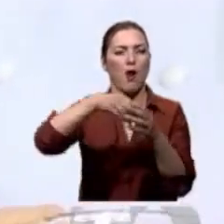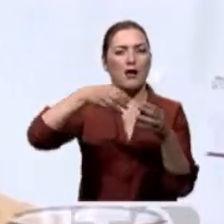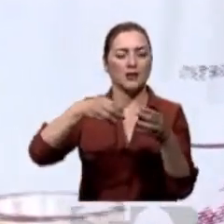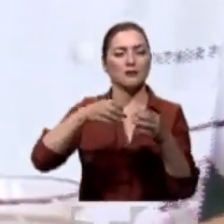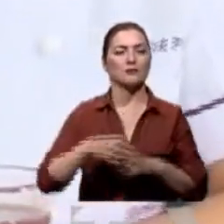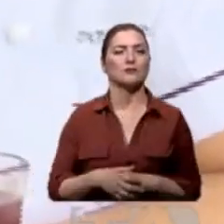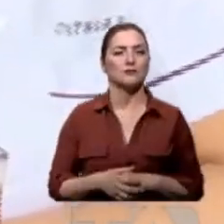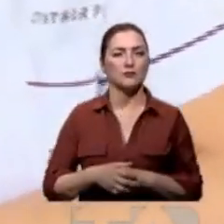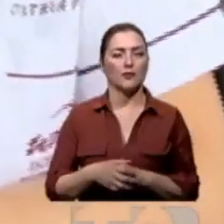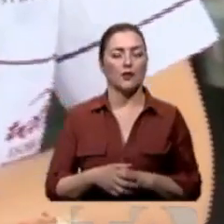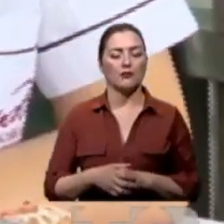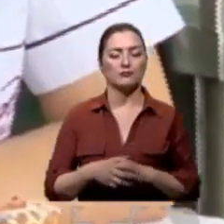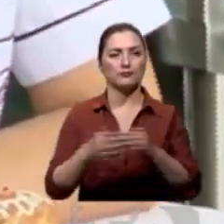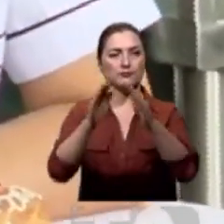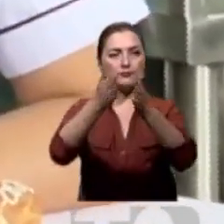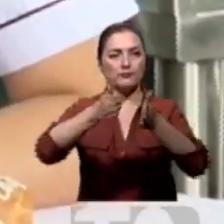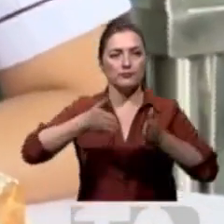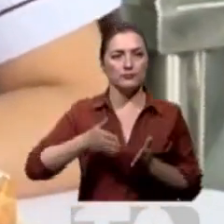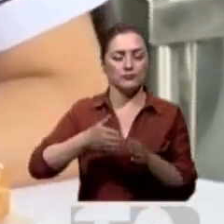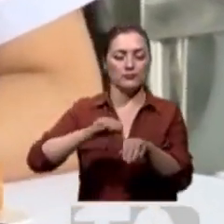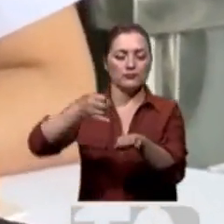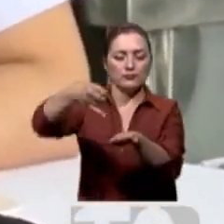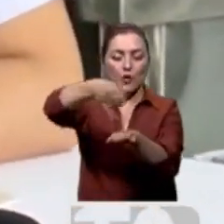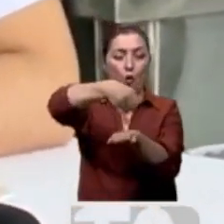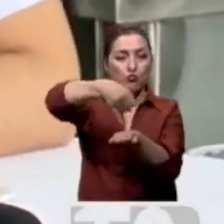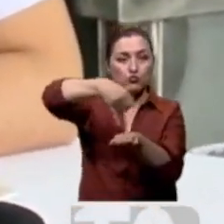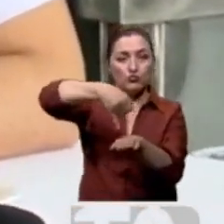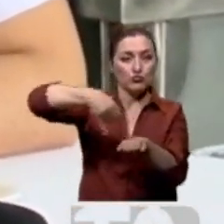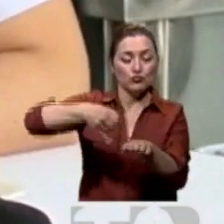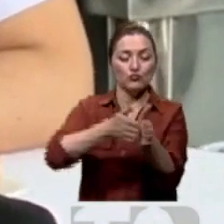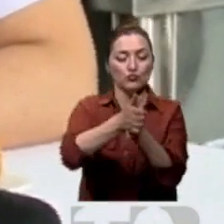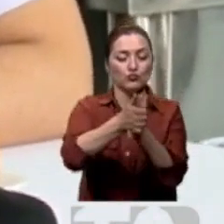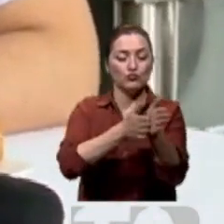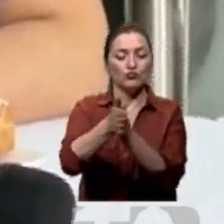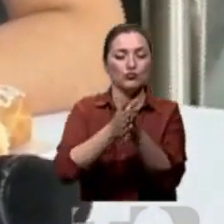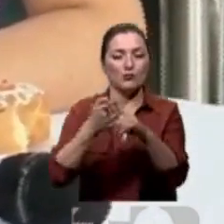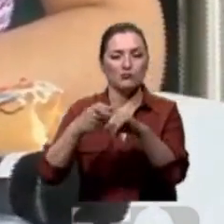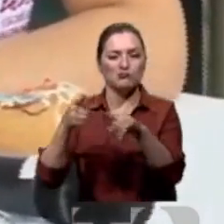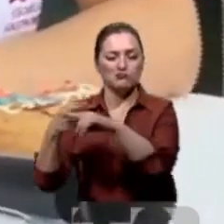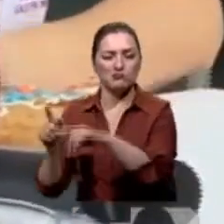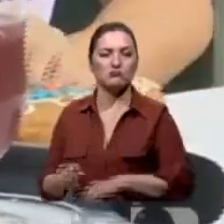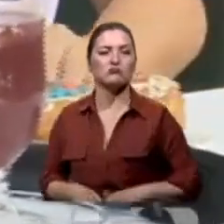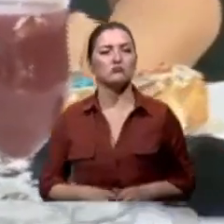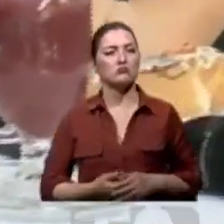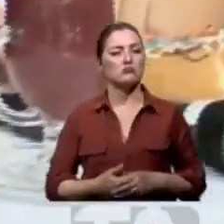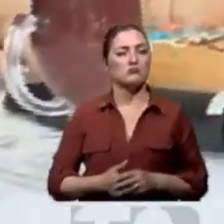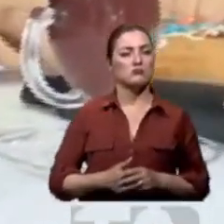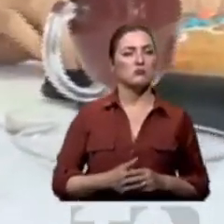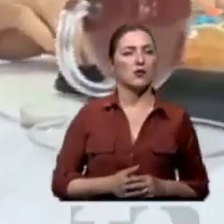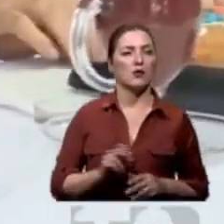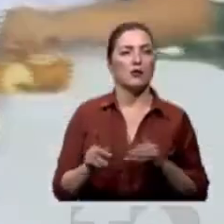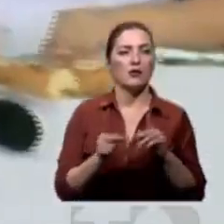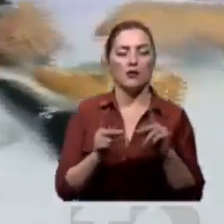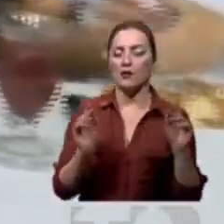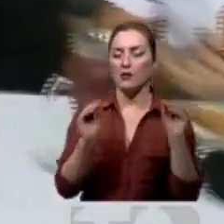decoración? Y la decoración, como podemos ver, hemos realizado en chocolate, en fondant y en glass. Perfecto, muchísimas gracias. Que esas barras